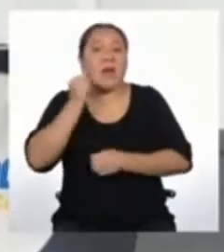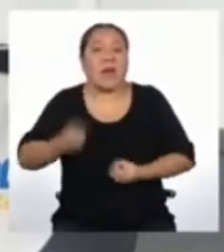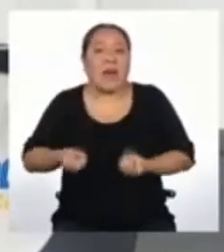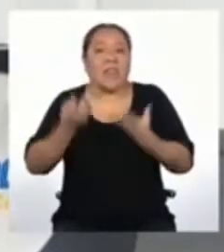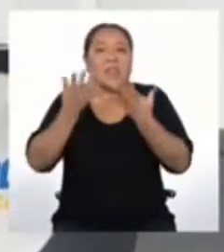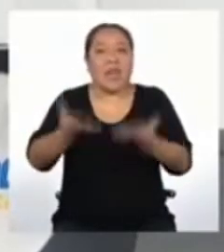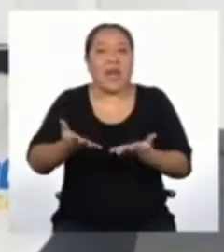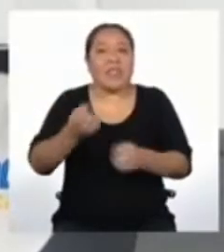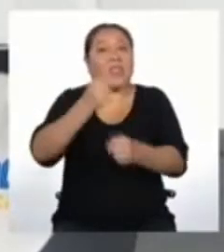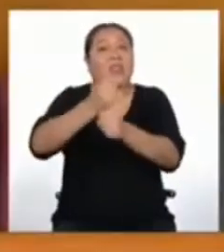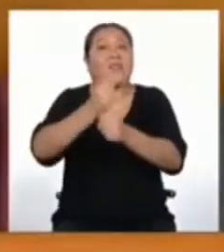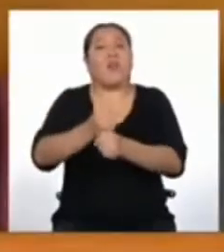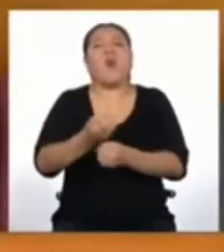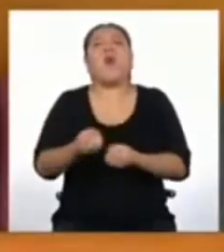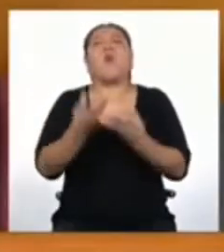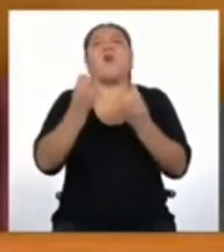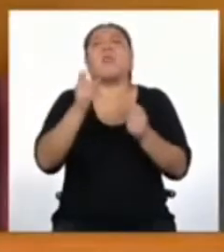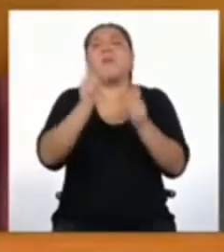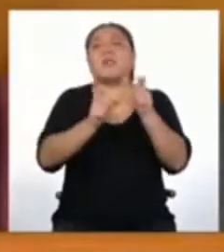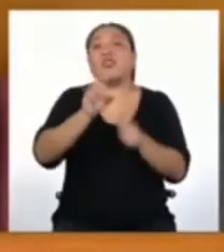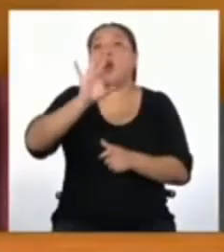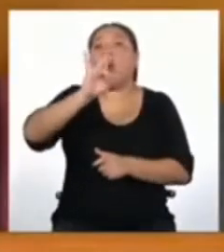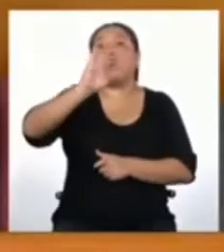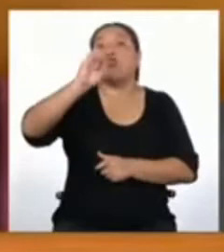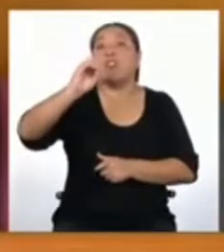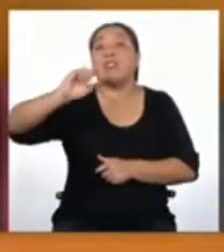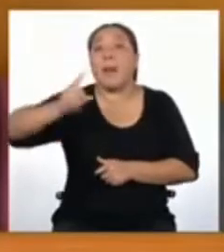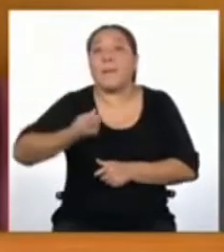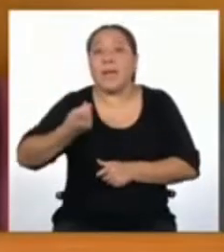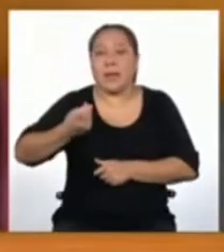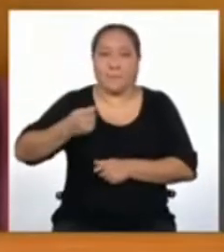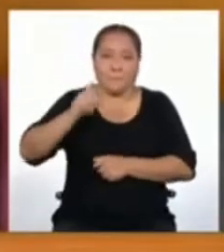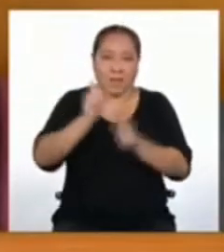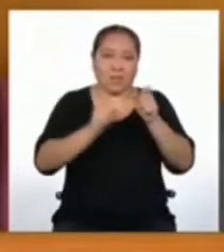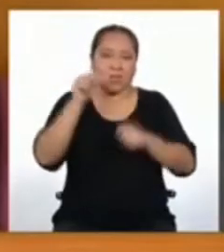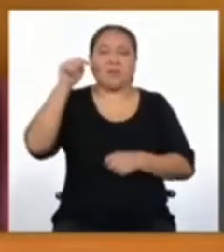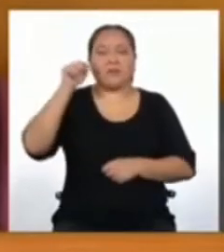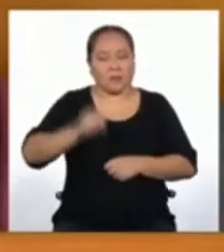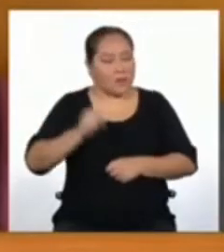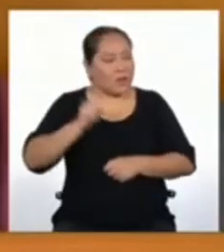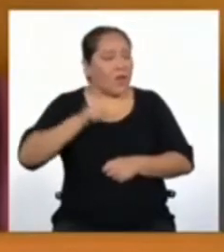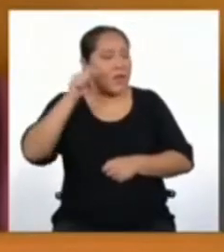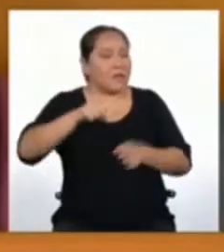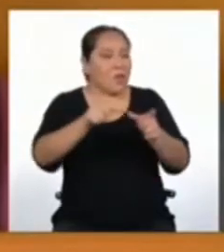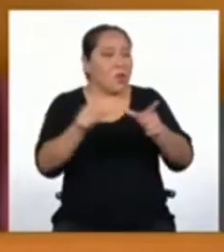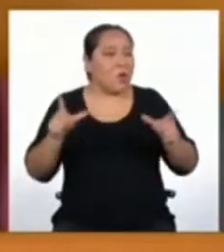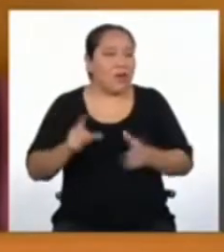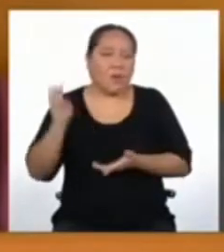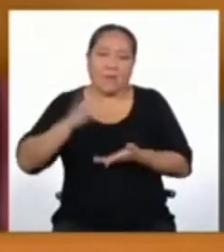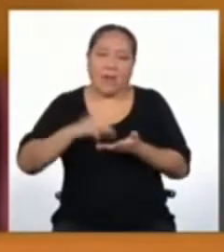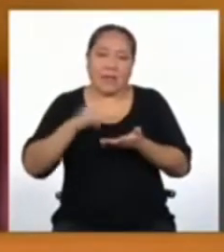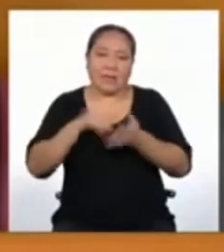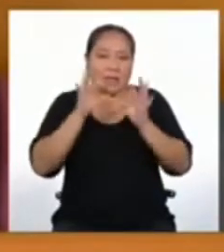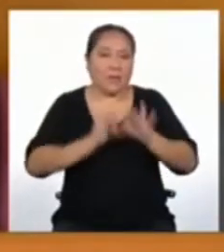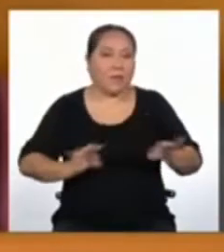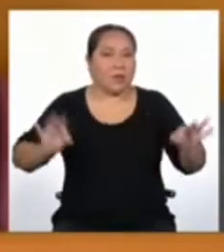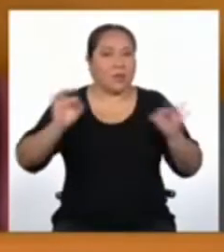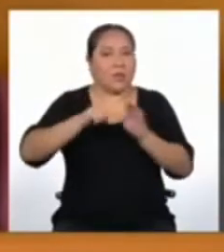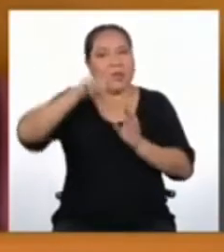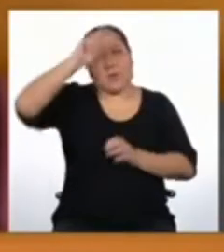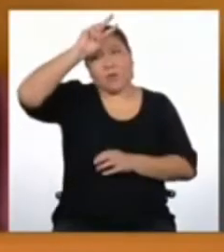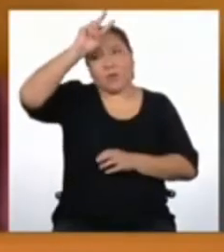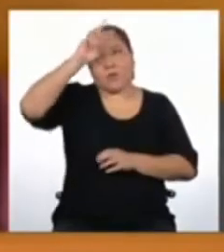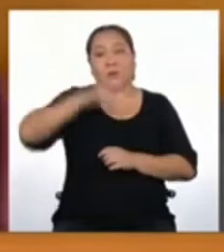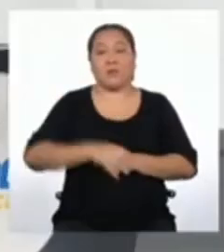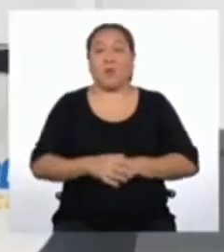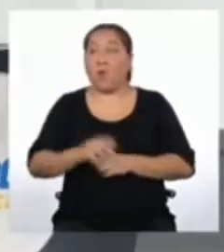de 80.000 personas. Sin duda, es el lugar de venta de ropa más importante del país. ¿Cuántas cadenas se